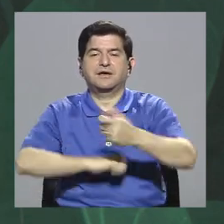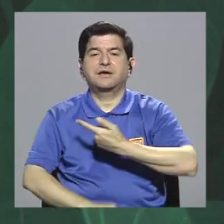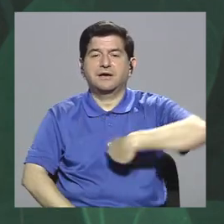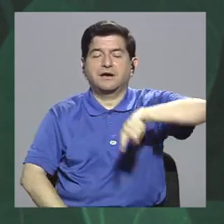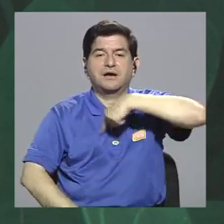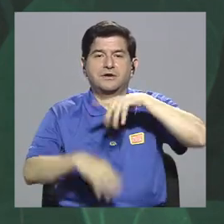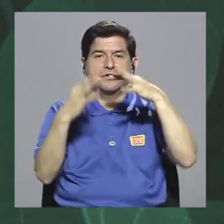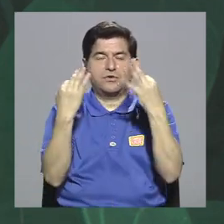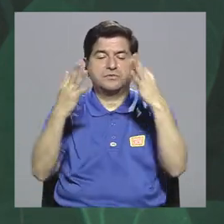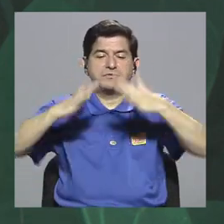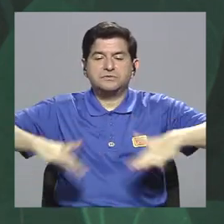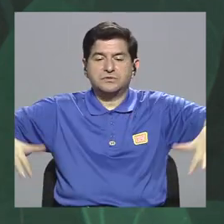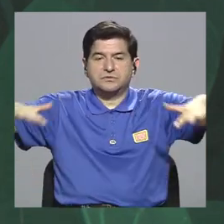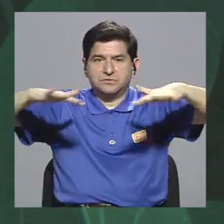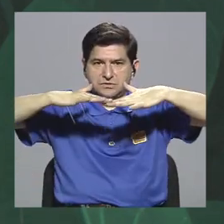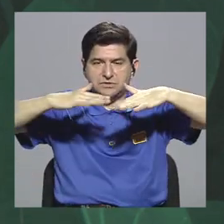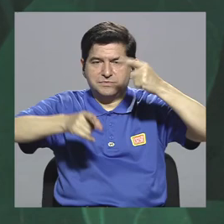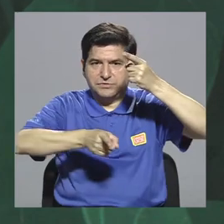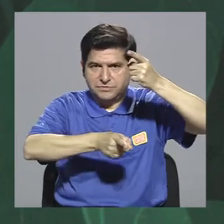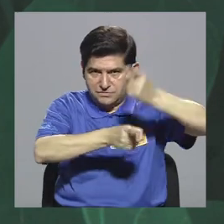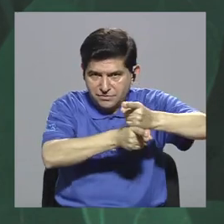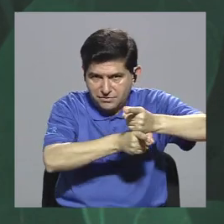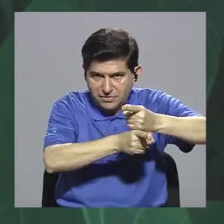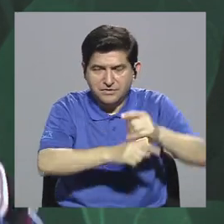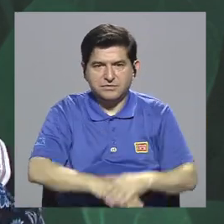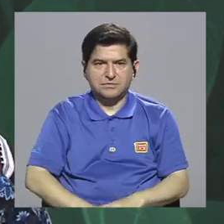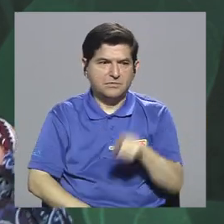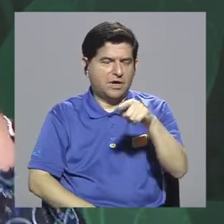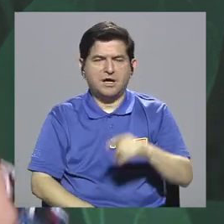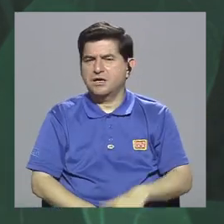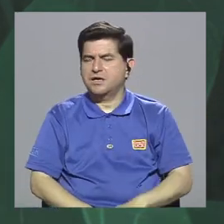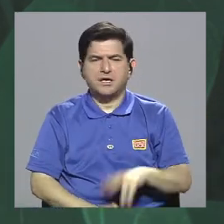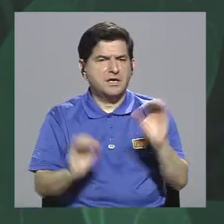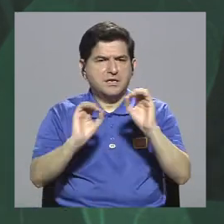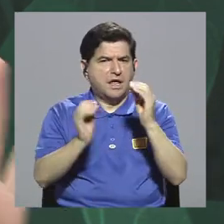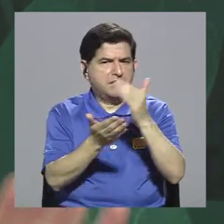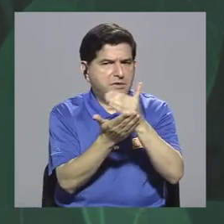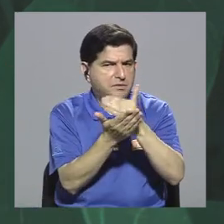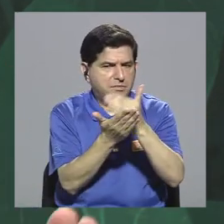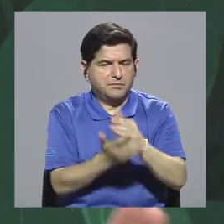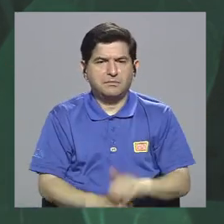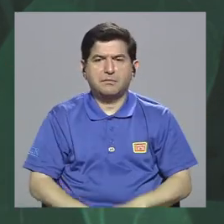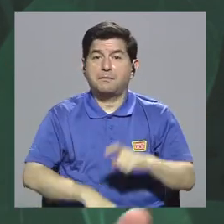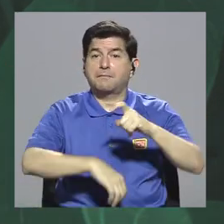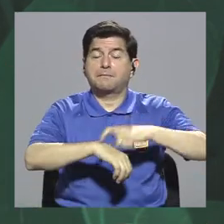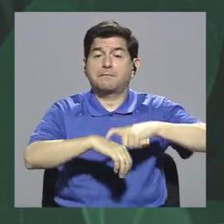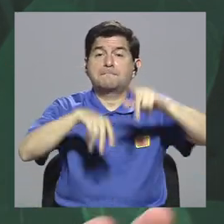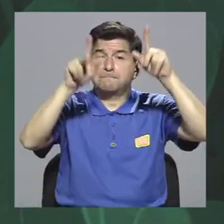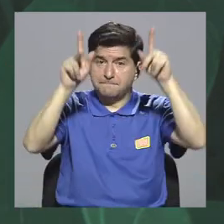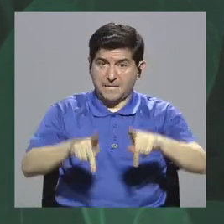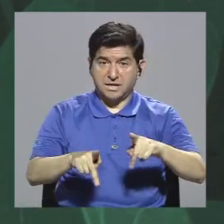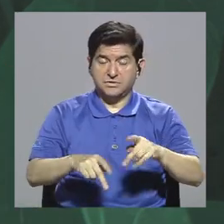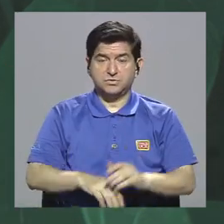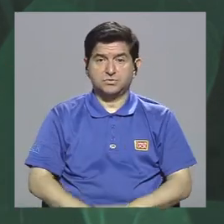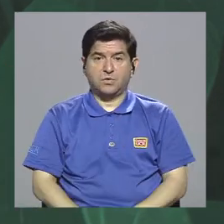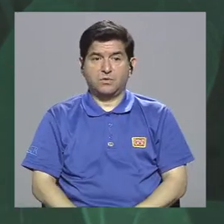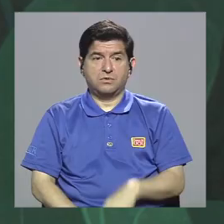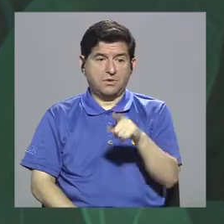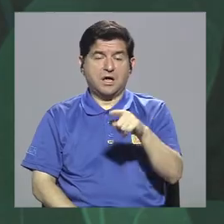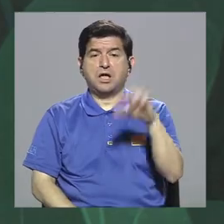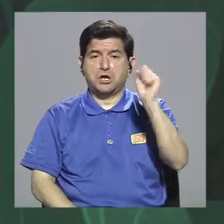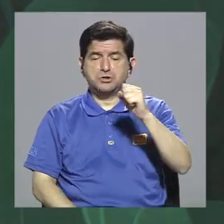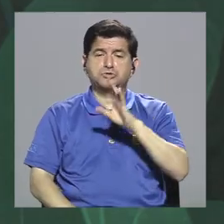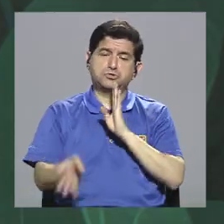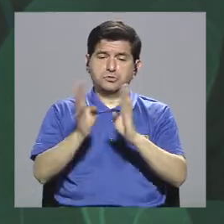un espacio adecuado, ¿verdad?, donde no van a haber interrupciones, y un momento en que la persona pues, se preste para